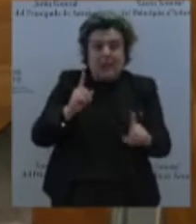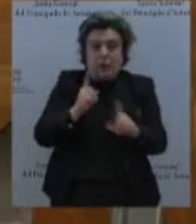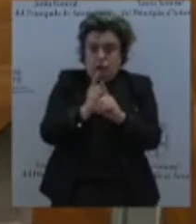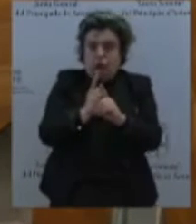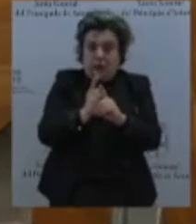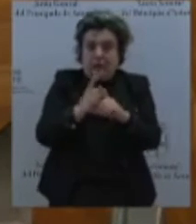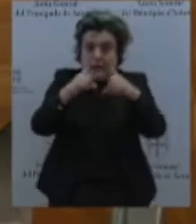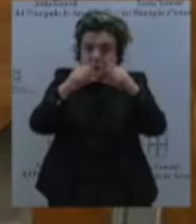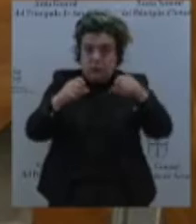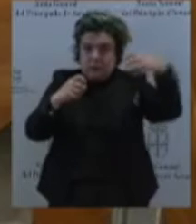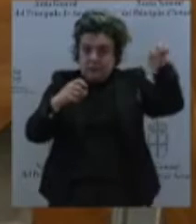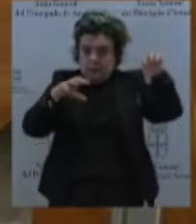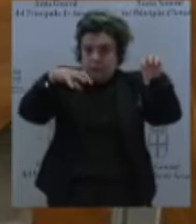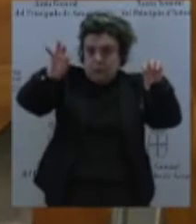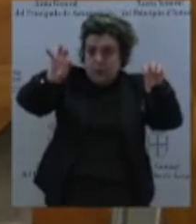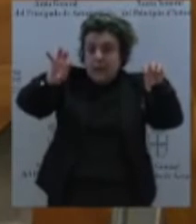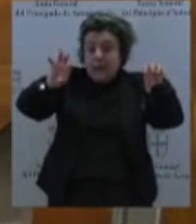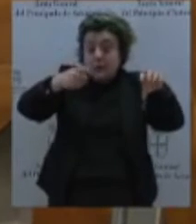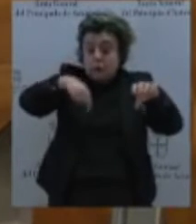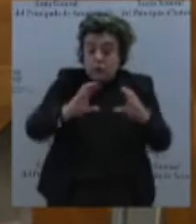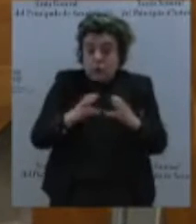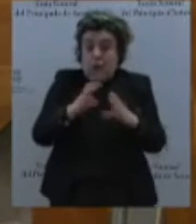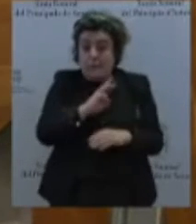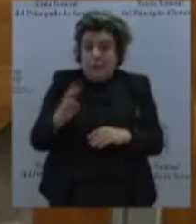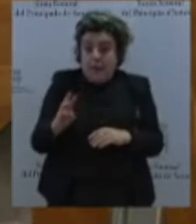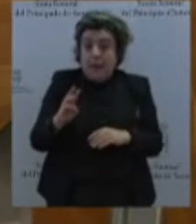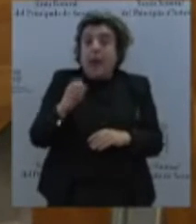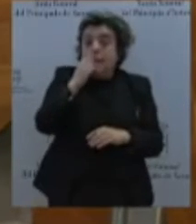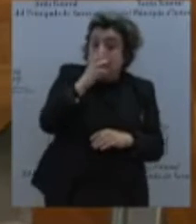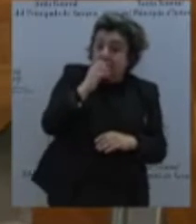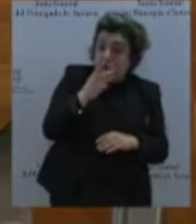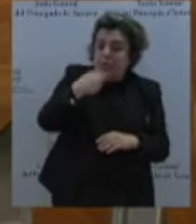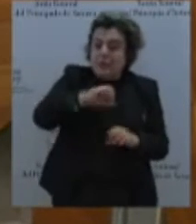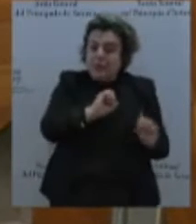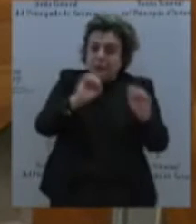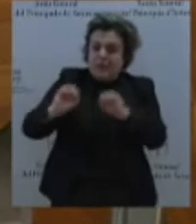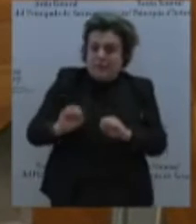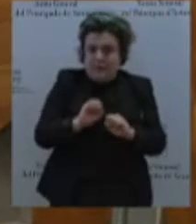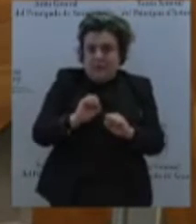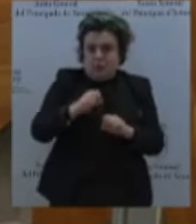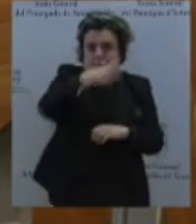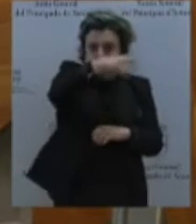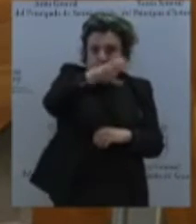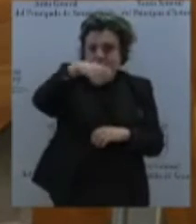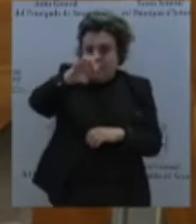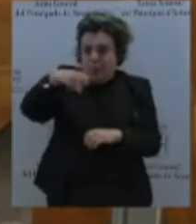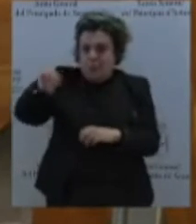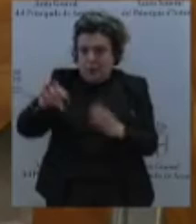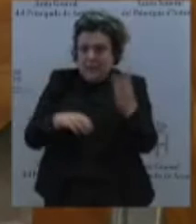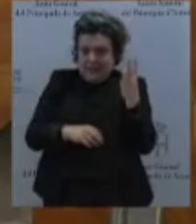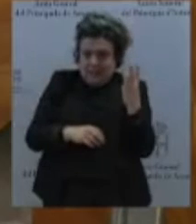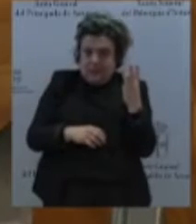defendido históricamente el mantenimiento de esas dos circunscripciones. Y, ojo, no tiene que ver con tener o no representación, porque ustedes tuvieron diputado